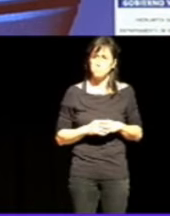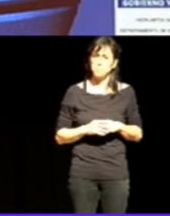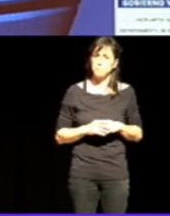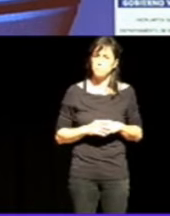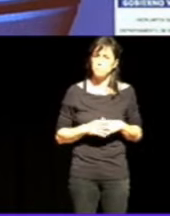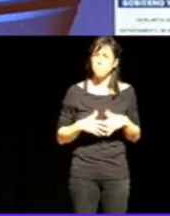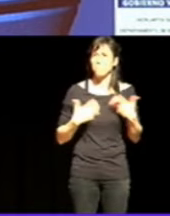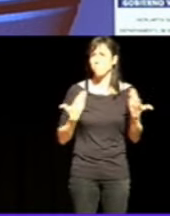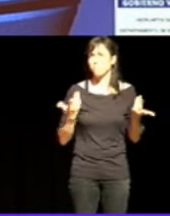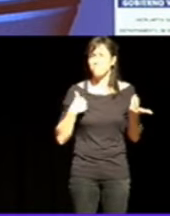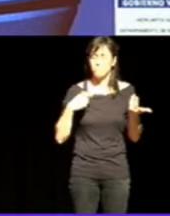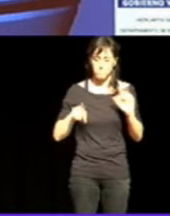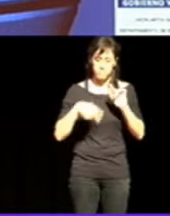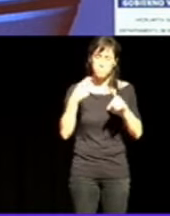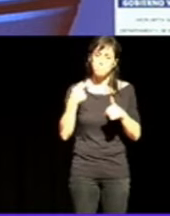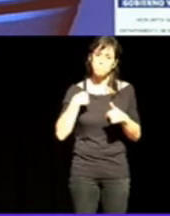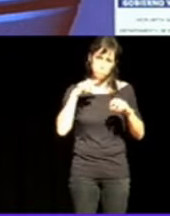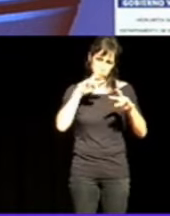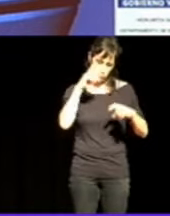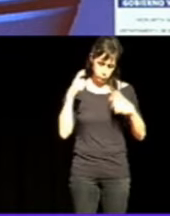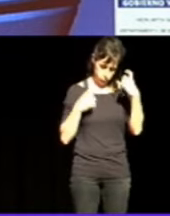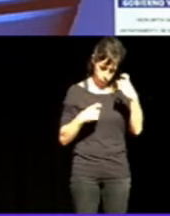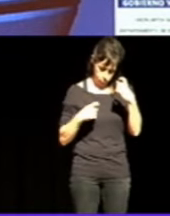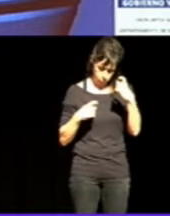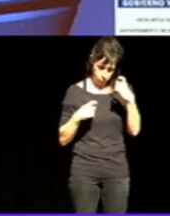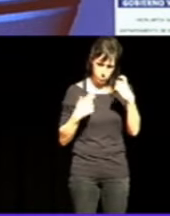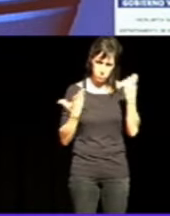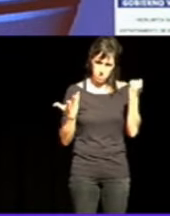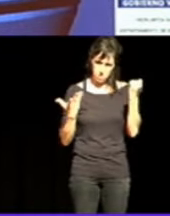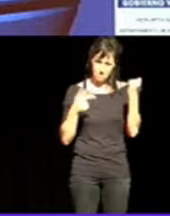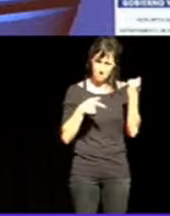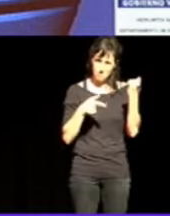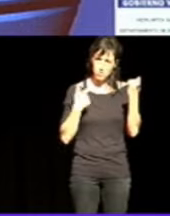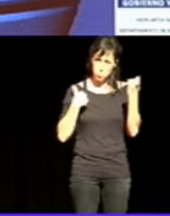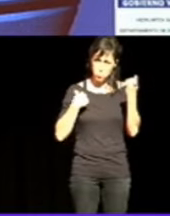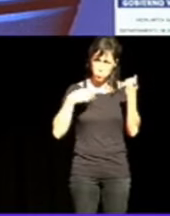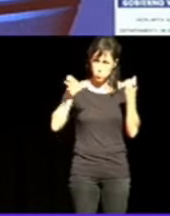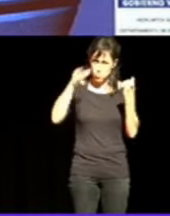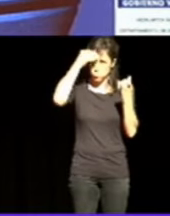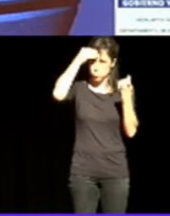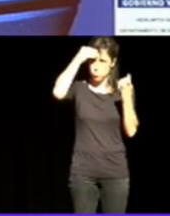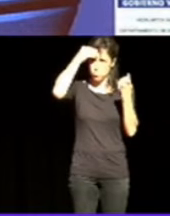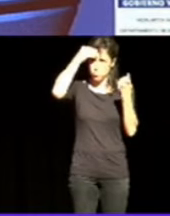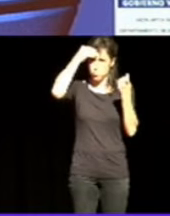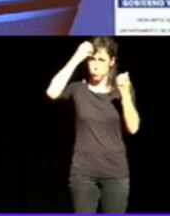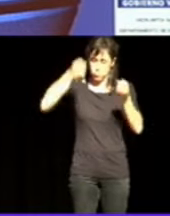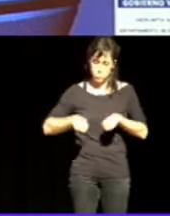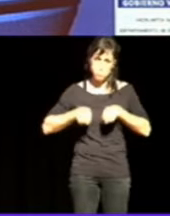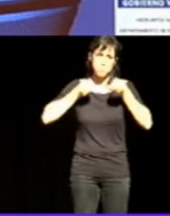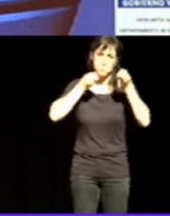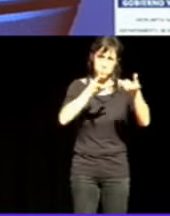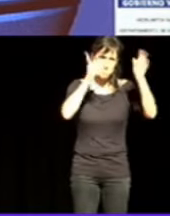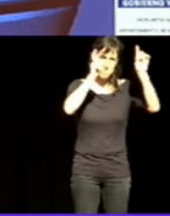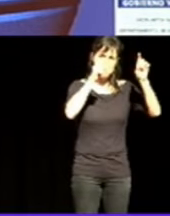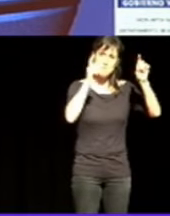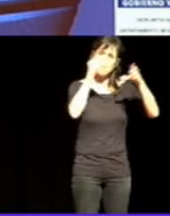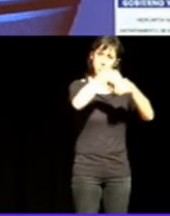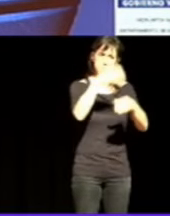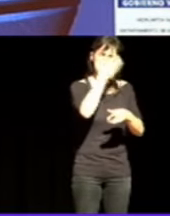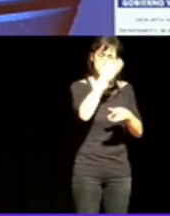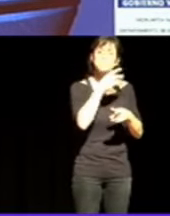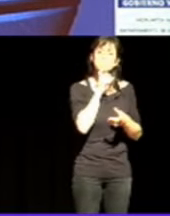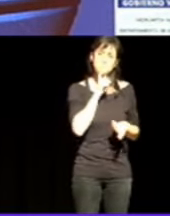Pero luego me pregunto, ¿cómo se va a enseñar todo esto en las escuelas, por ejemplo, si los maestros